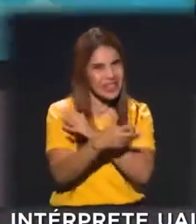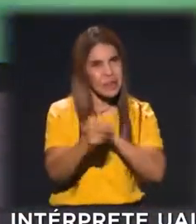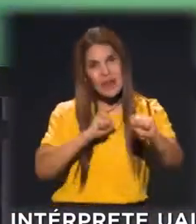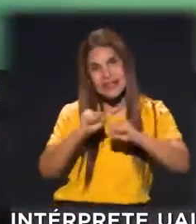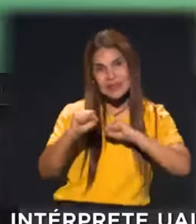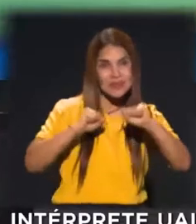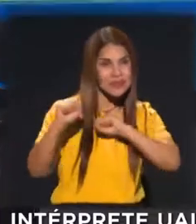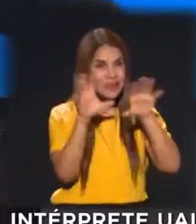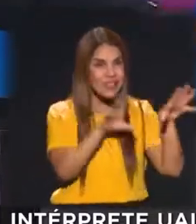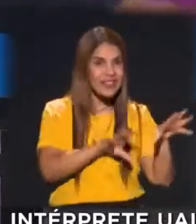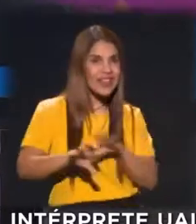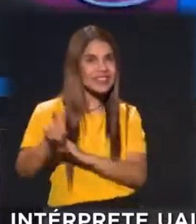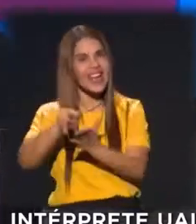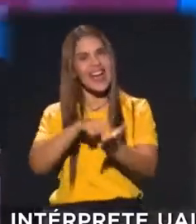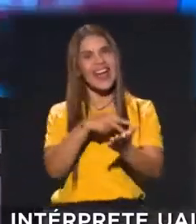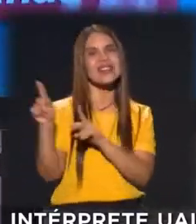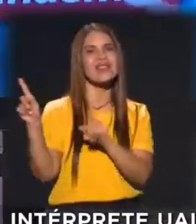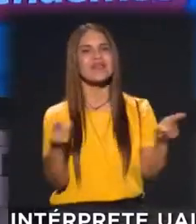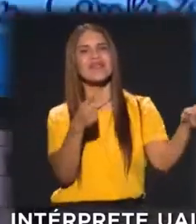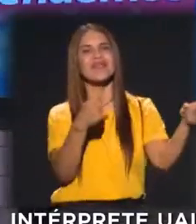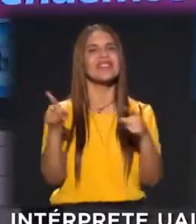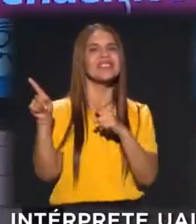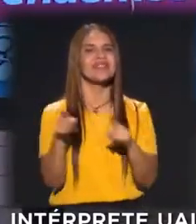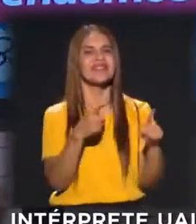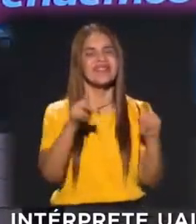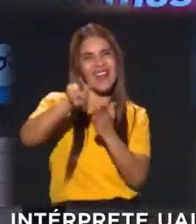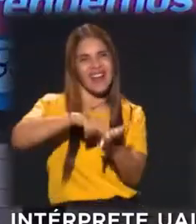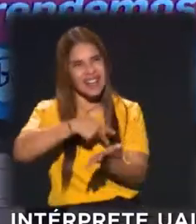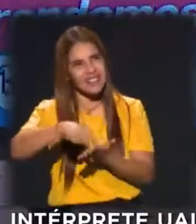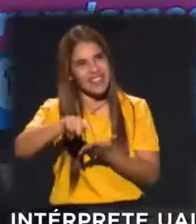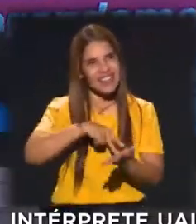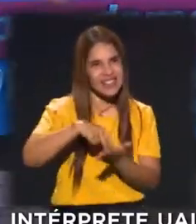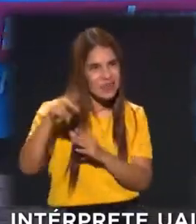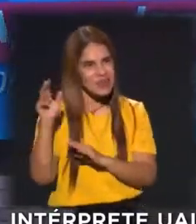Muévase, muévase, muévase. Al ritmo de la música.